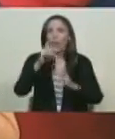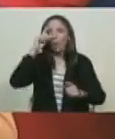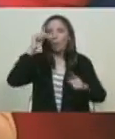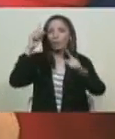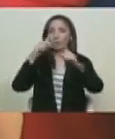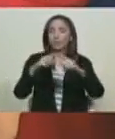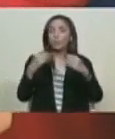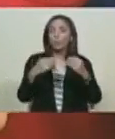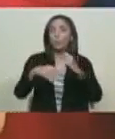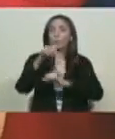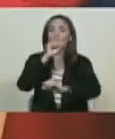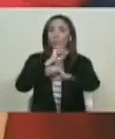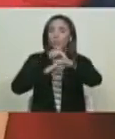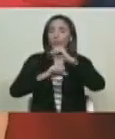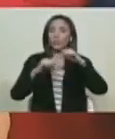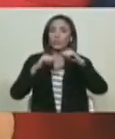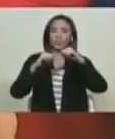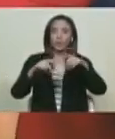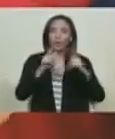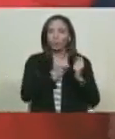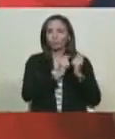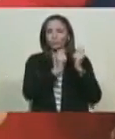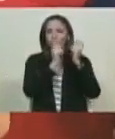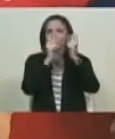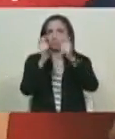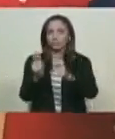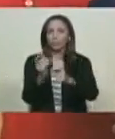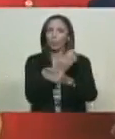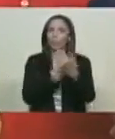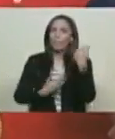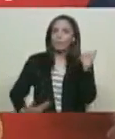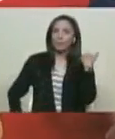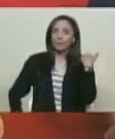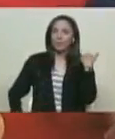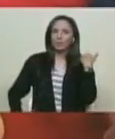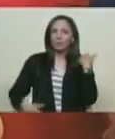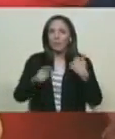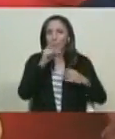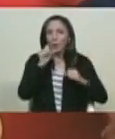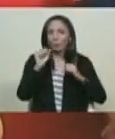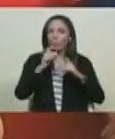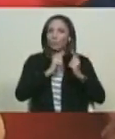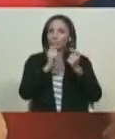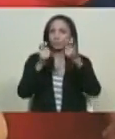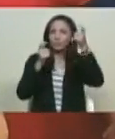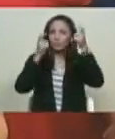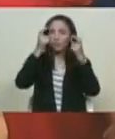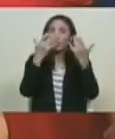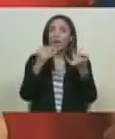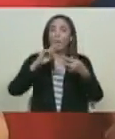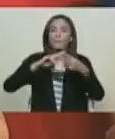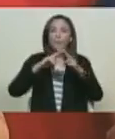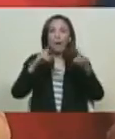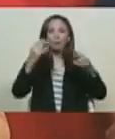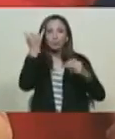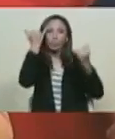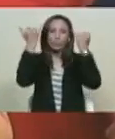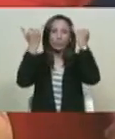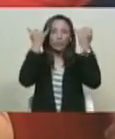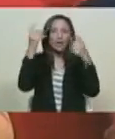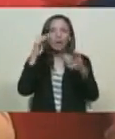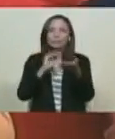su legado, de mantenerla soberana y libre de las garras imperiales, en paz y con audaces medidas como todas